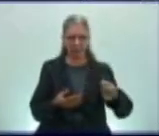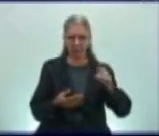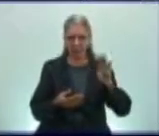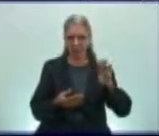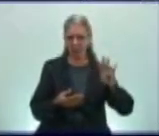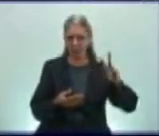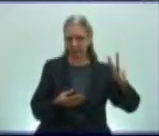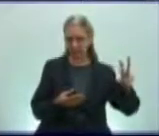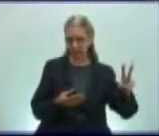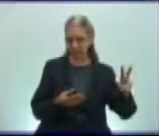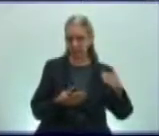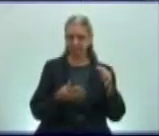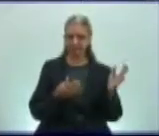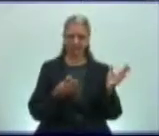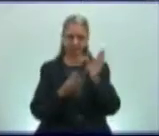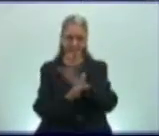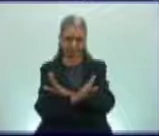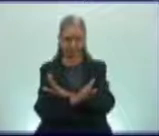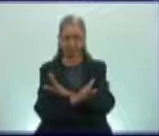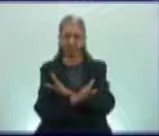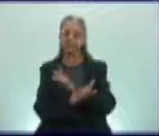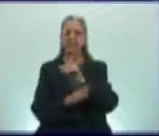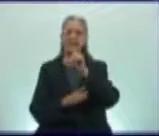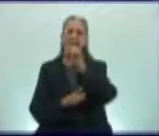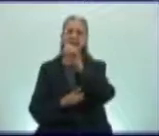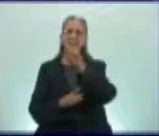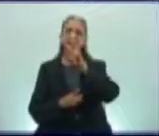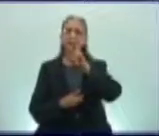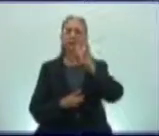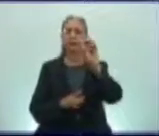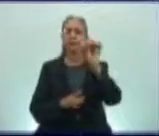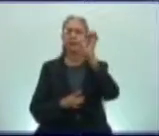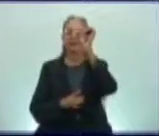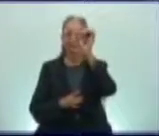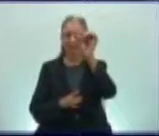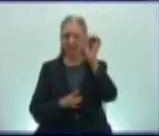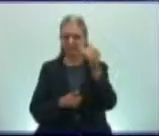despejar el valor de la longitud del arco.